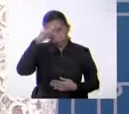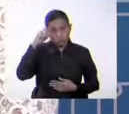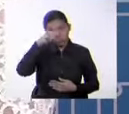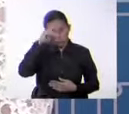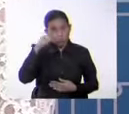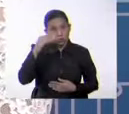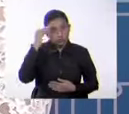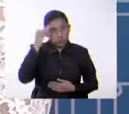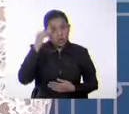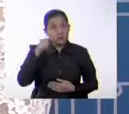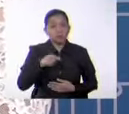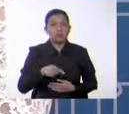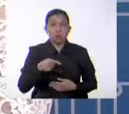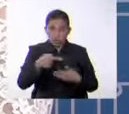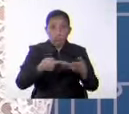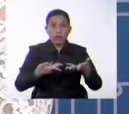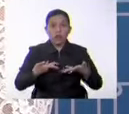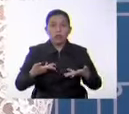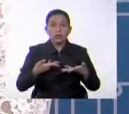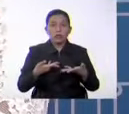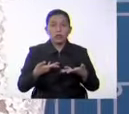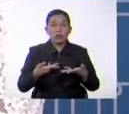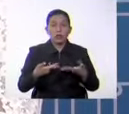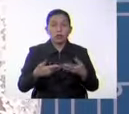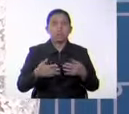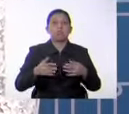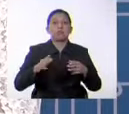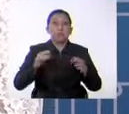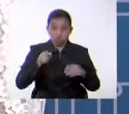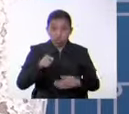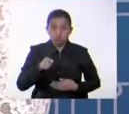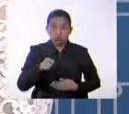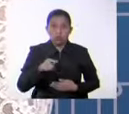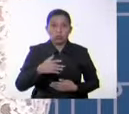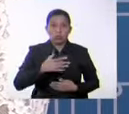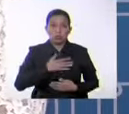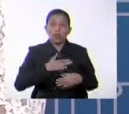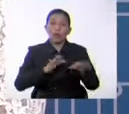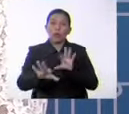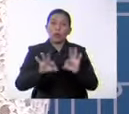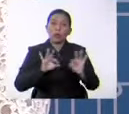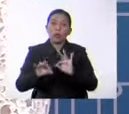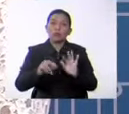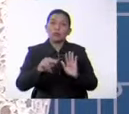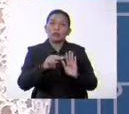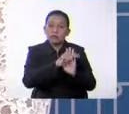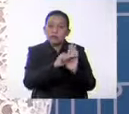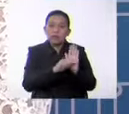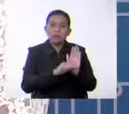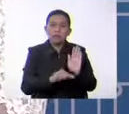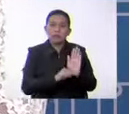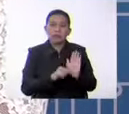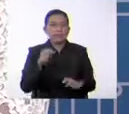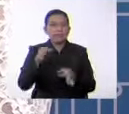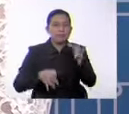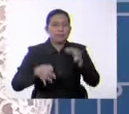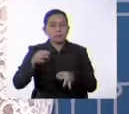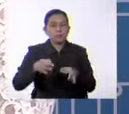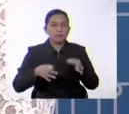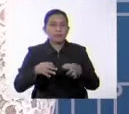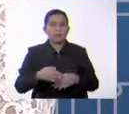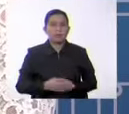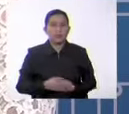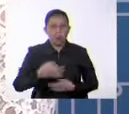está contemplada como derecho y que también está regulada por algunas normativas jurídicas legales,